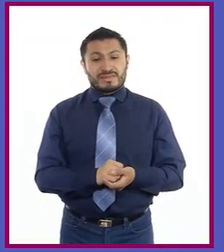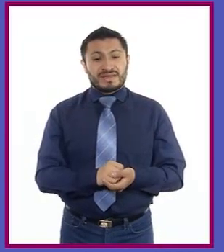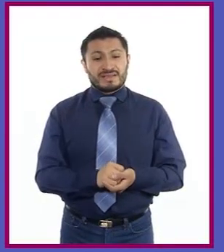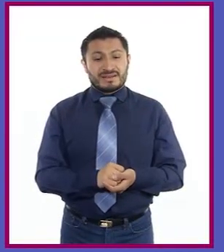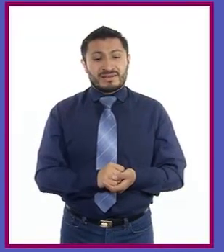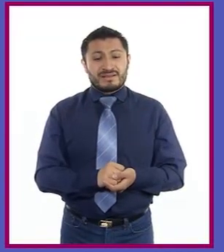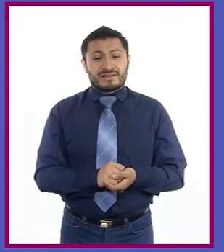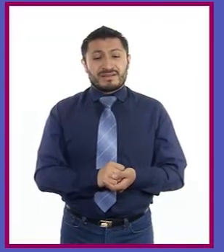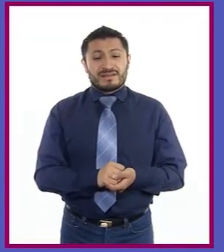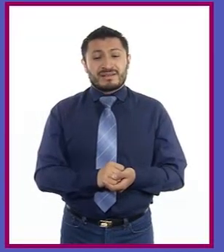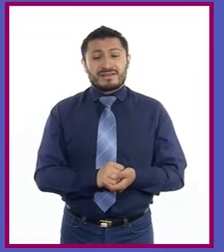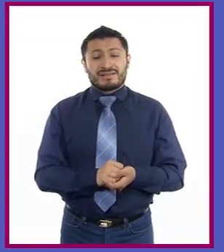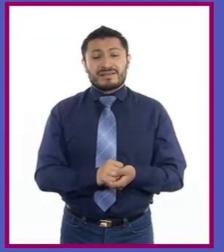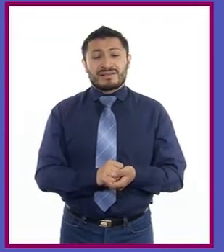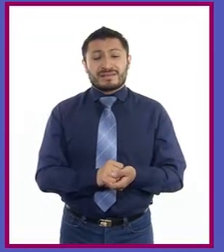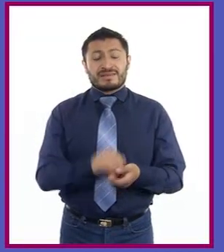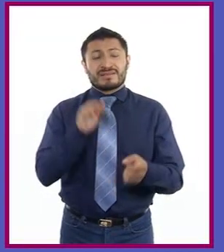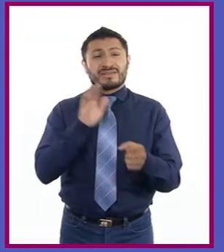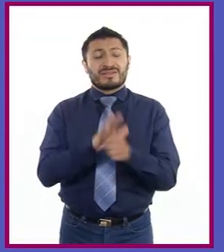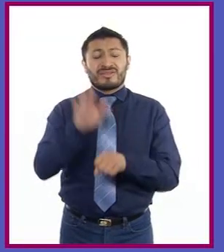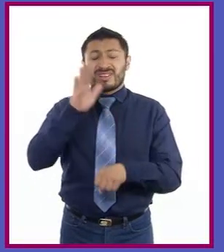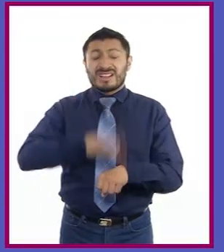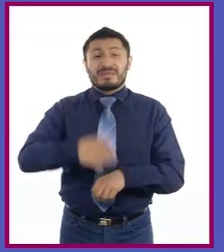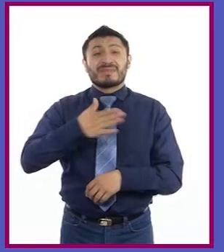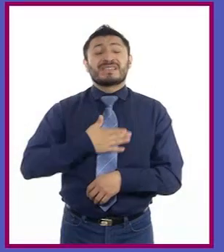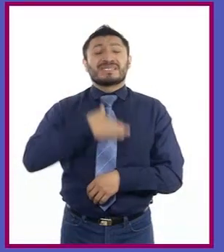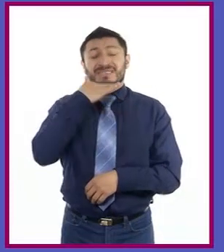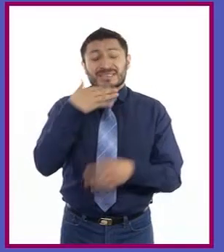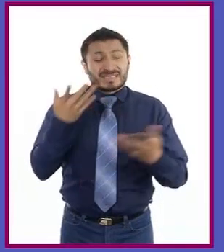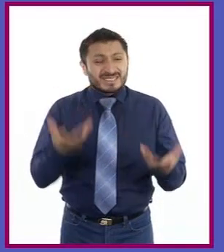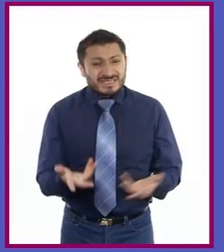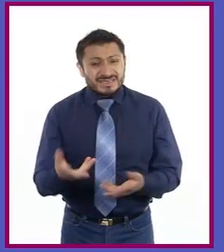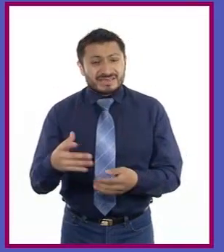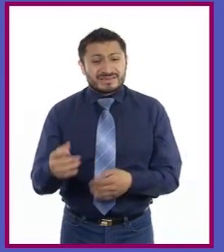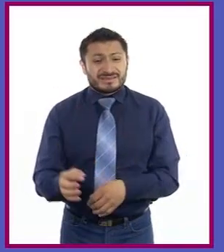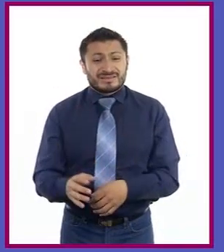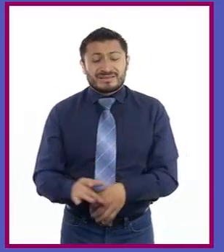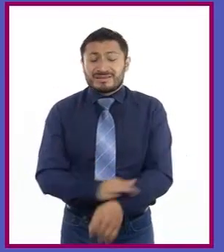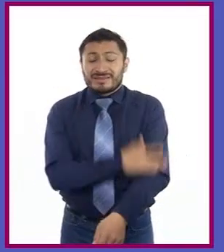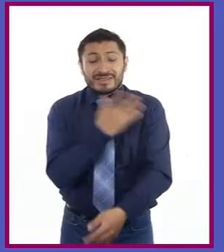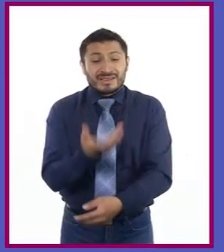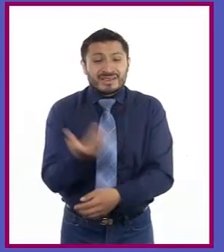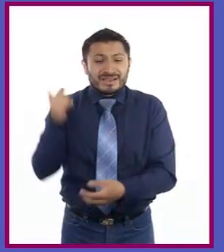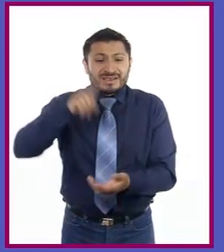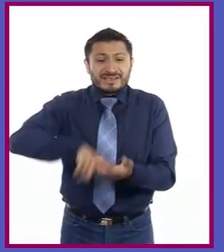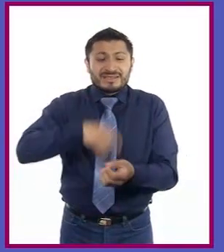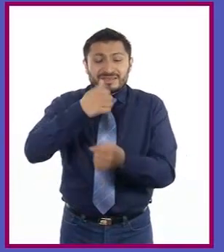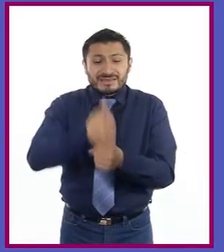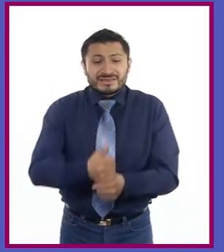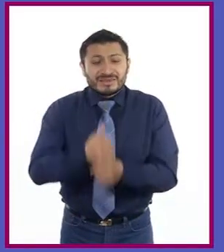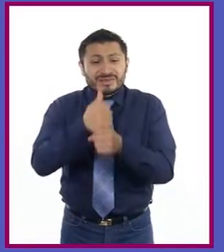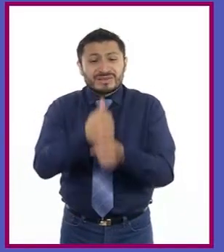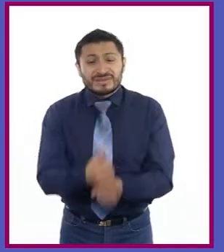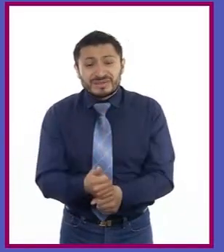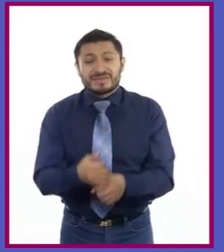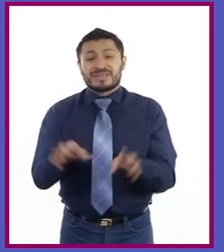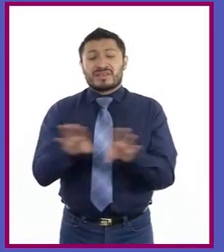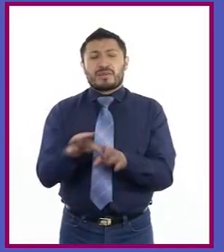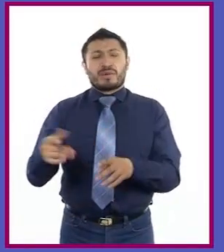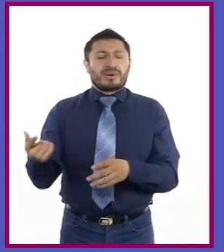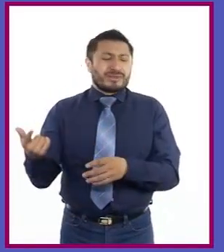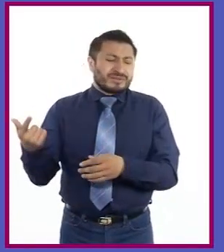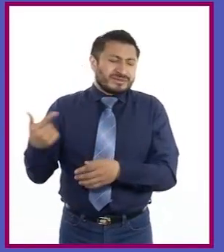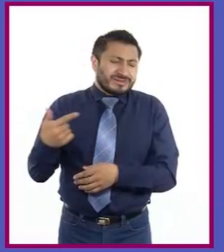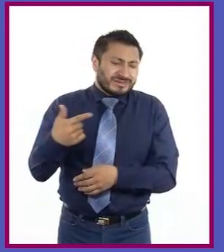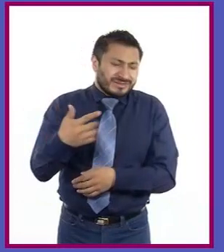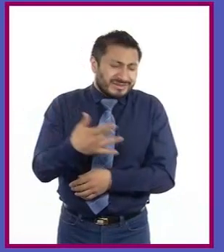¿Cuál es más digna acción del ánimo? ¿Sufrir los tiros penetrantes de la fortuna injusta u oponer